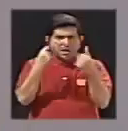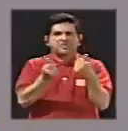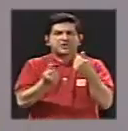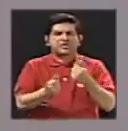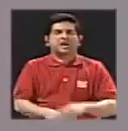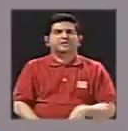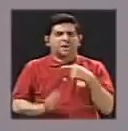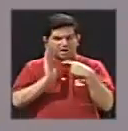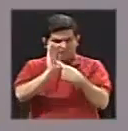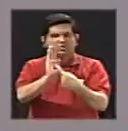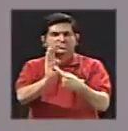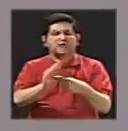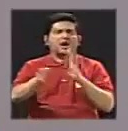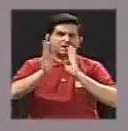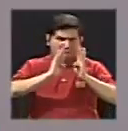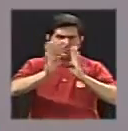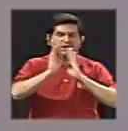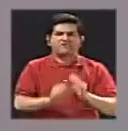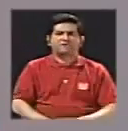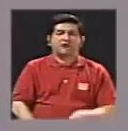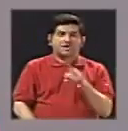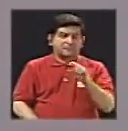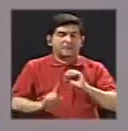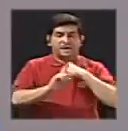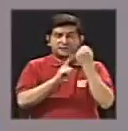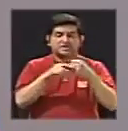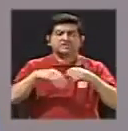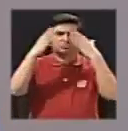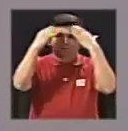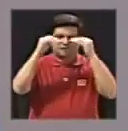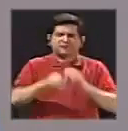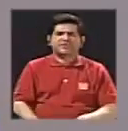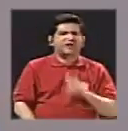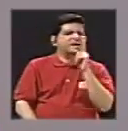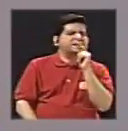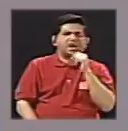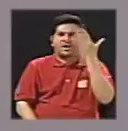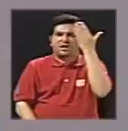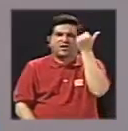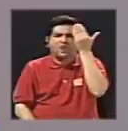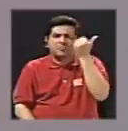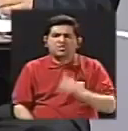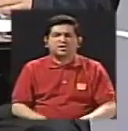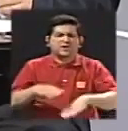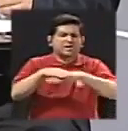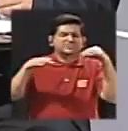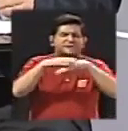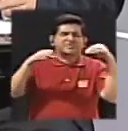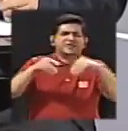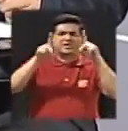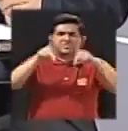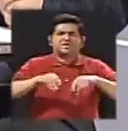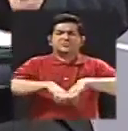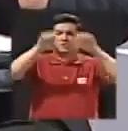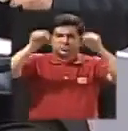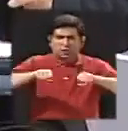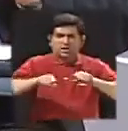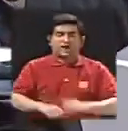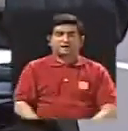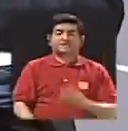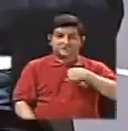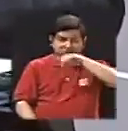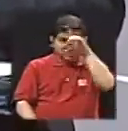hubiéramos publicado y hubiéramos conversado para que se nos informara quiénes o por qué estaban siendo excluidos del sistema. Sí, precisamente lo que